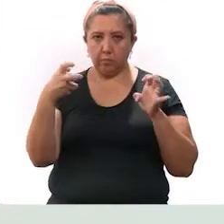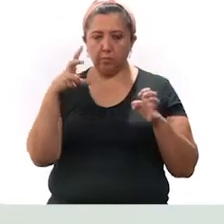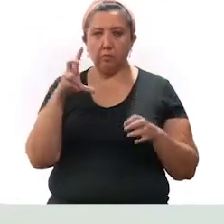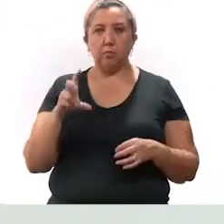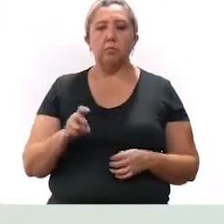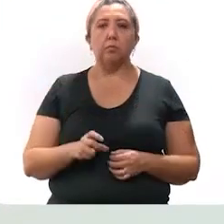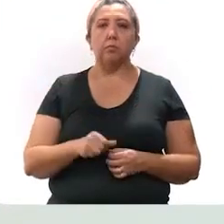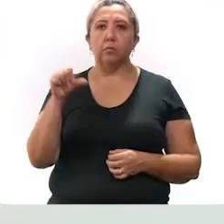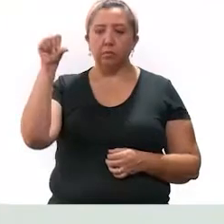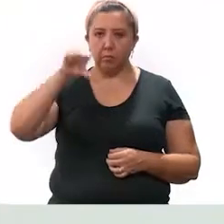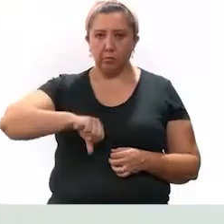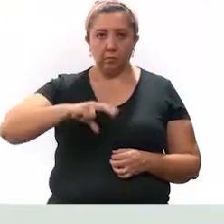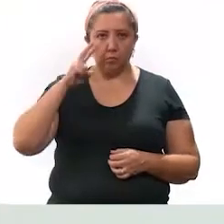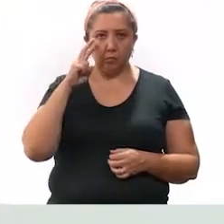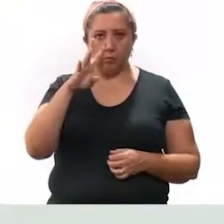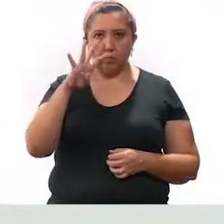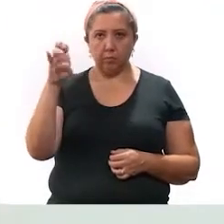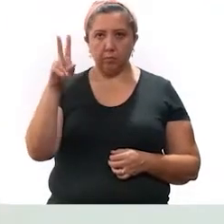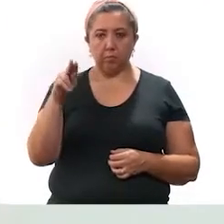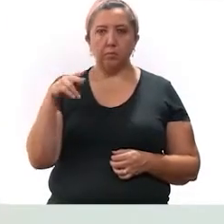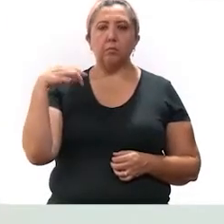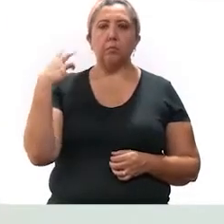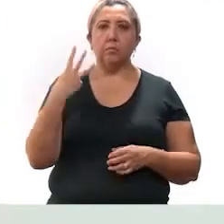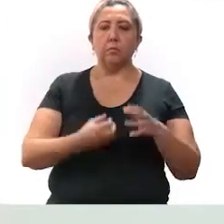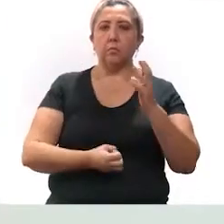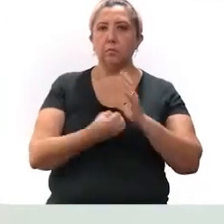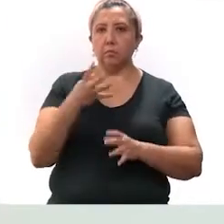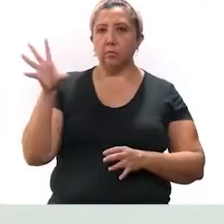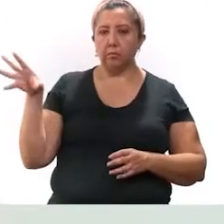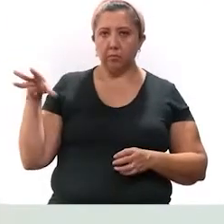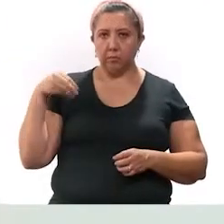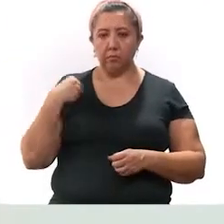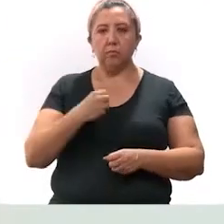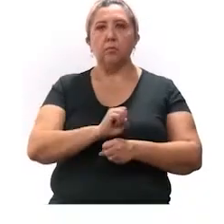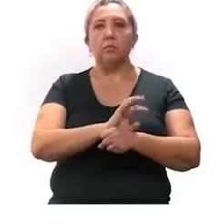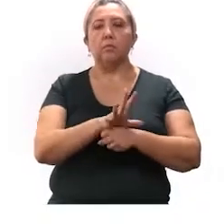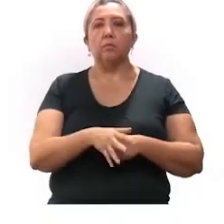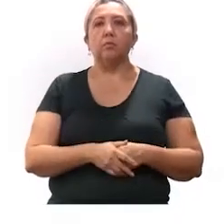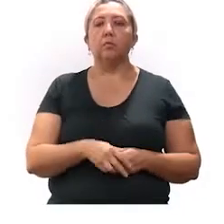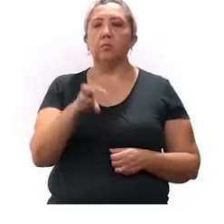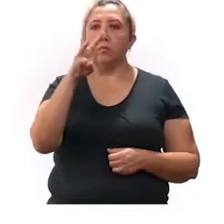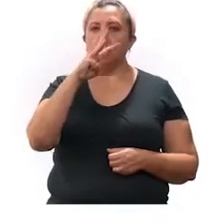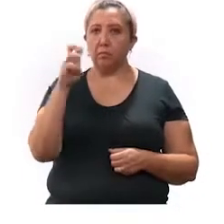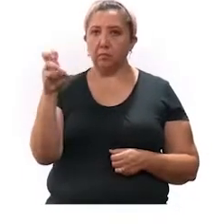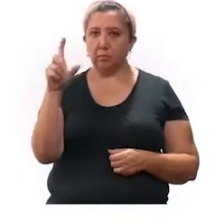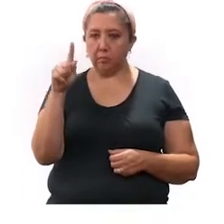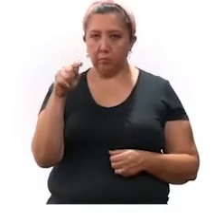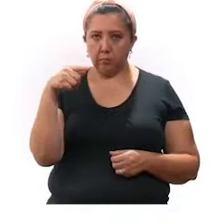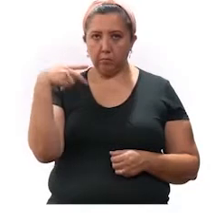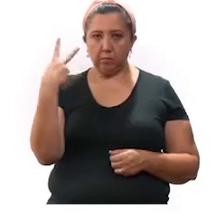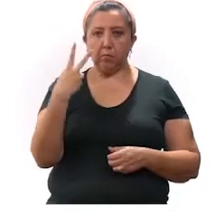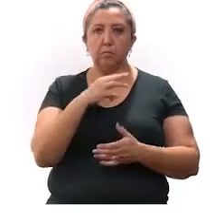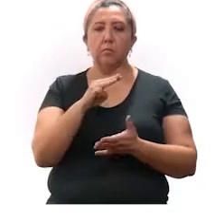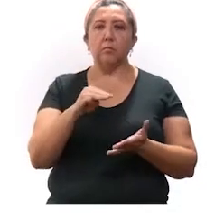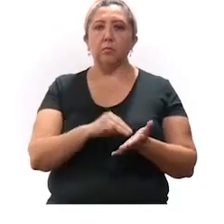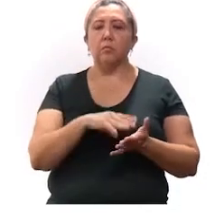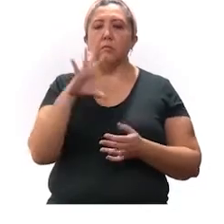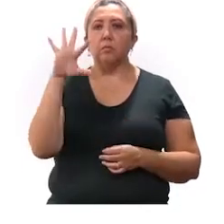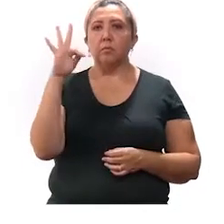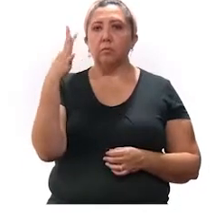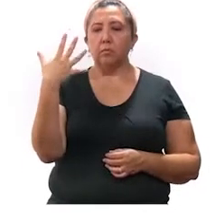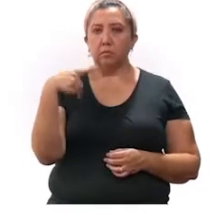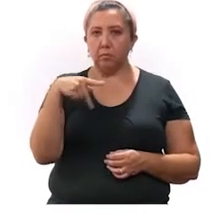104.830. Hoy se detectaron 483 nuevos contagios de coronavirus, 372 en Mérida,